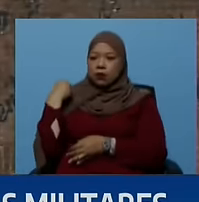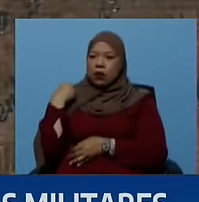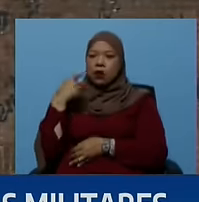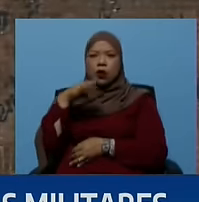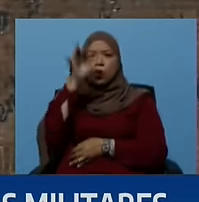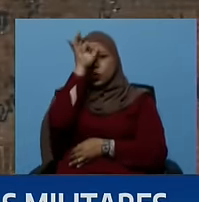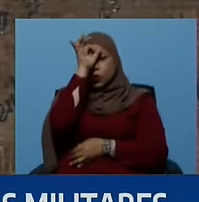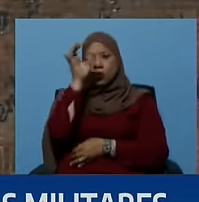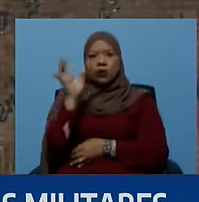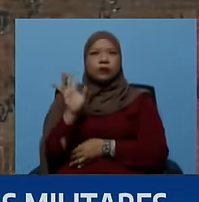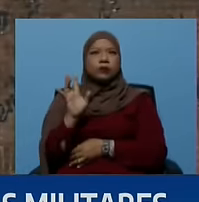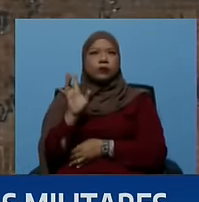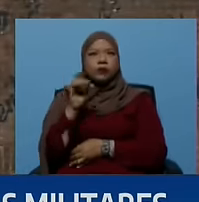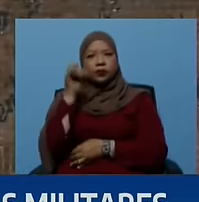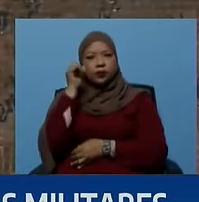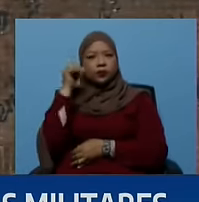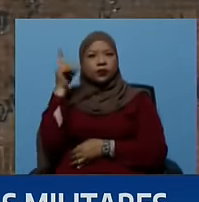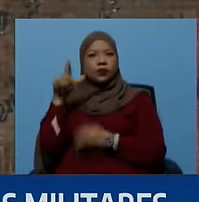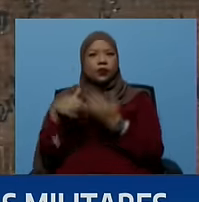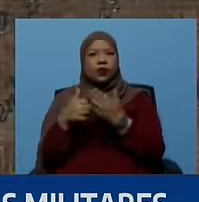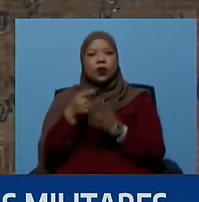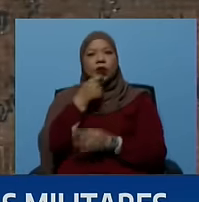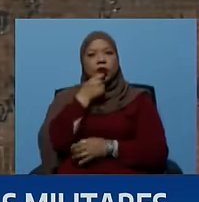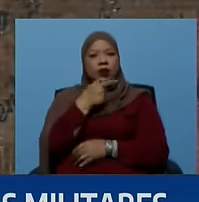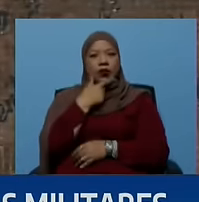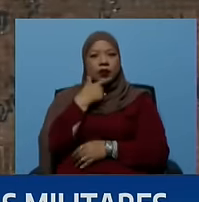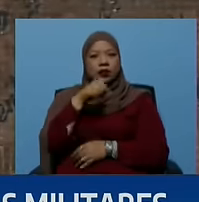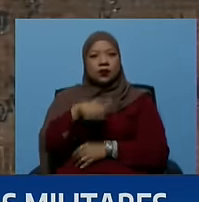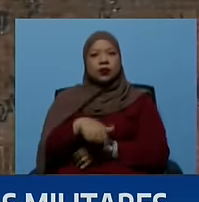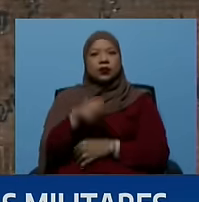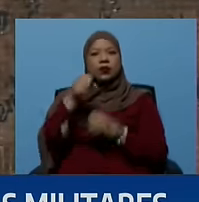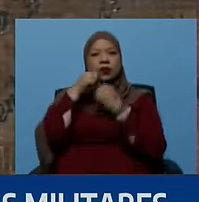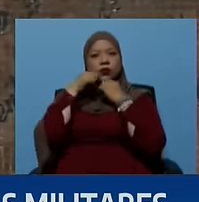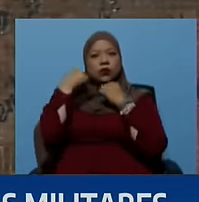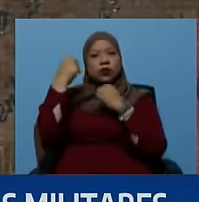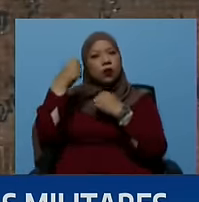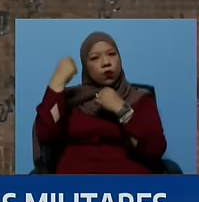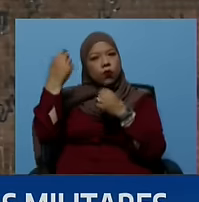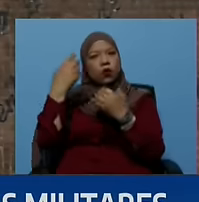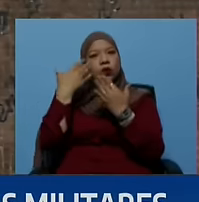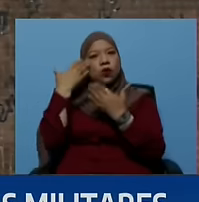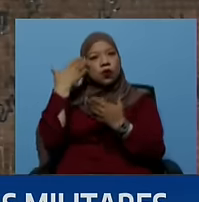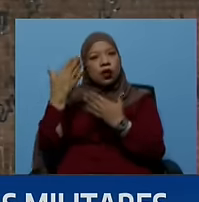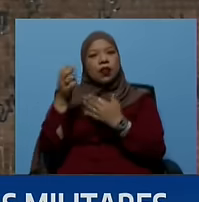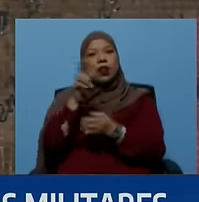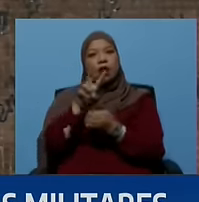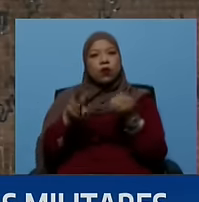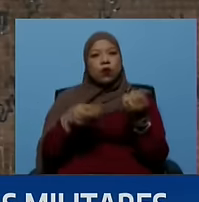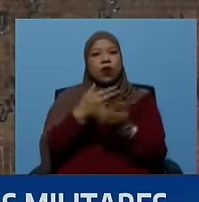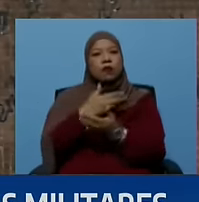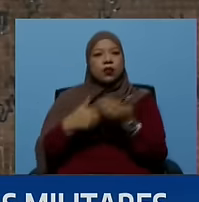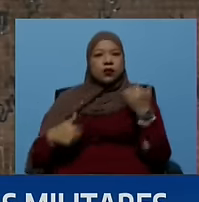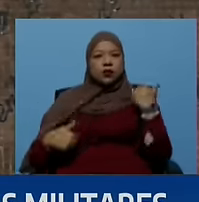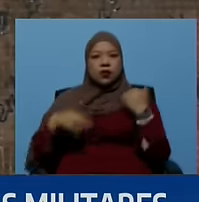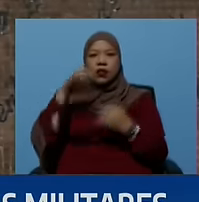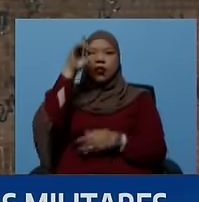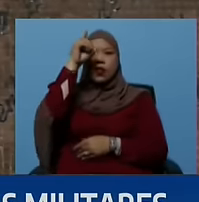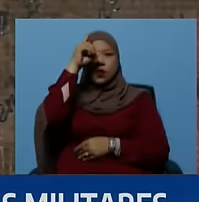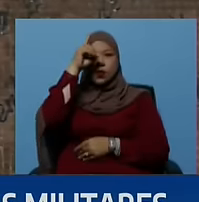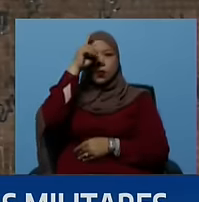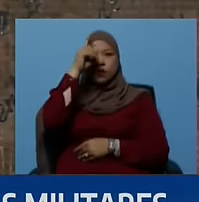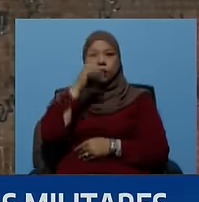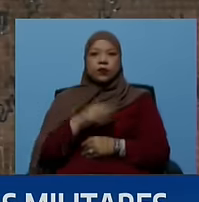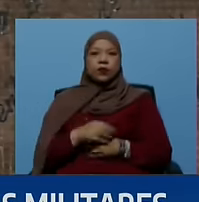sabía enterándose de tantas cosas en esta lucha quiero saludar a la vicepresidenta dels